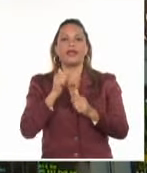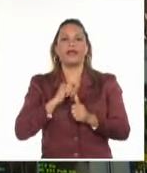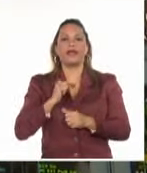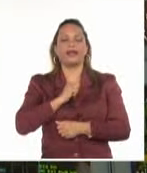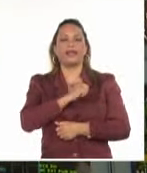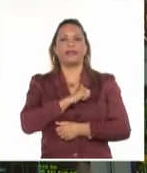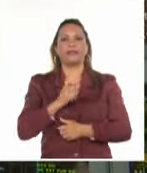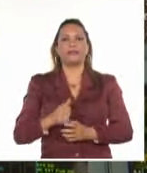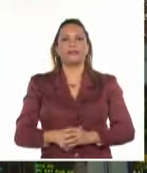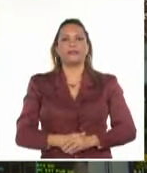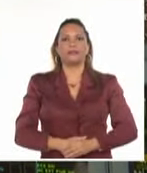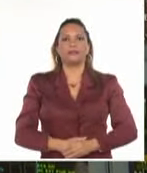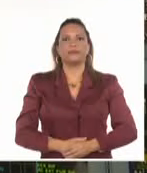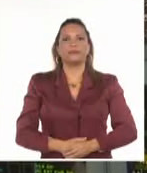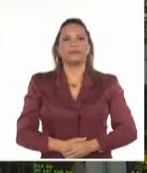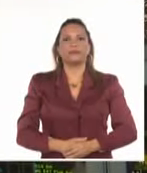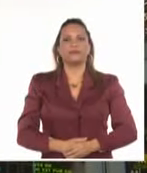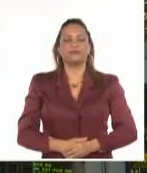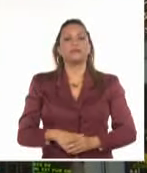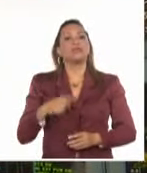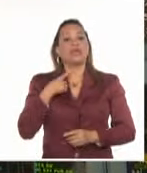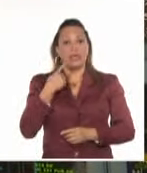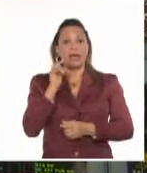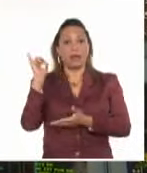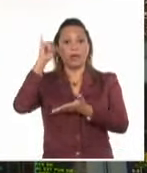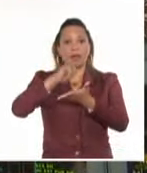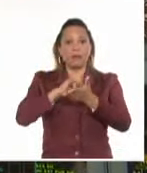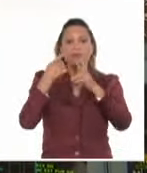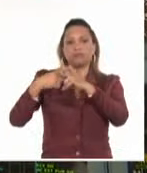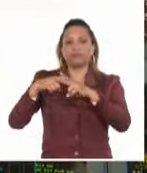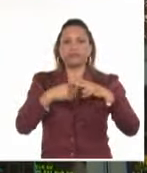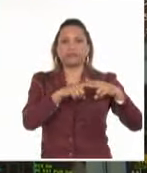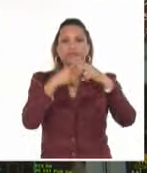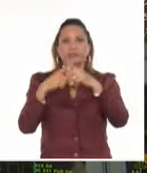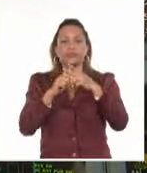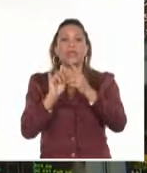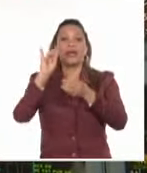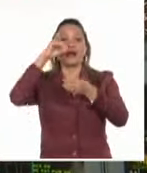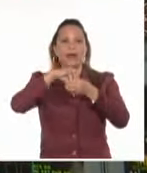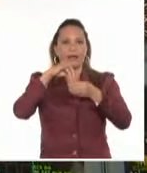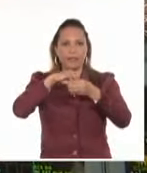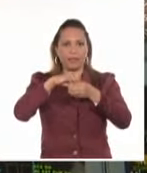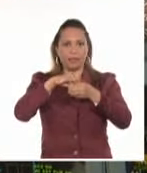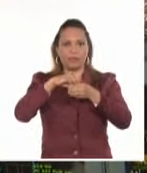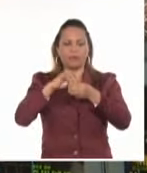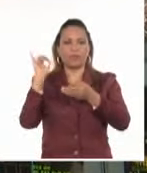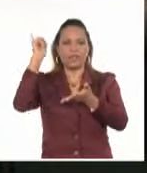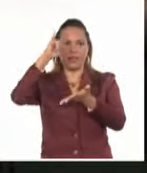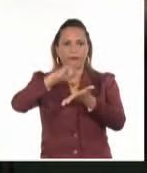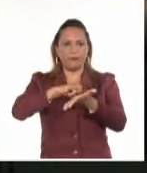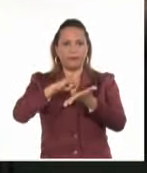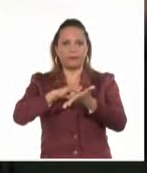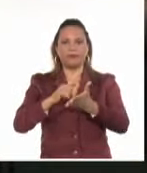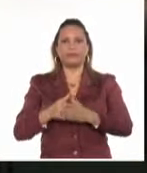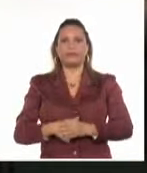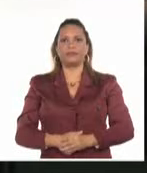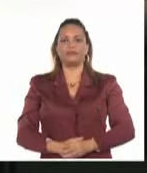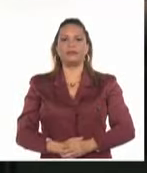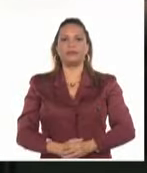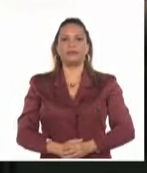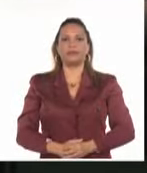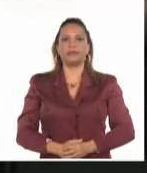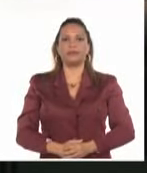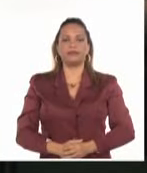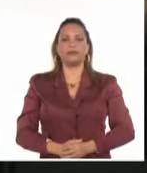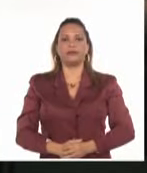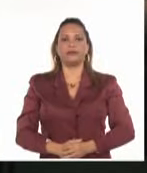hicieron muchos trabajos, sobre todo estructurales, y quedó en muy buenas condiciones.